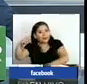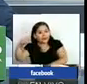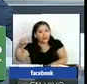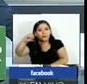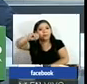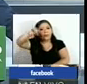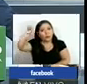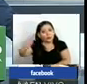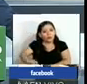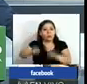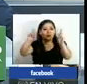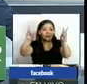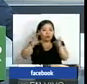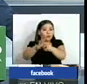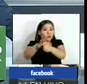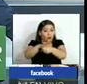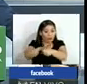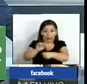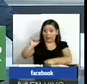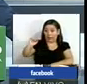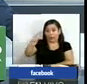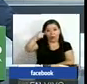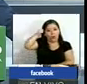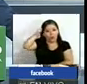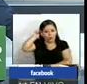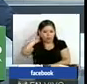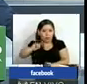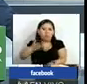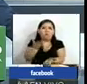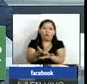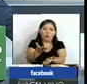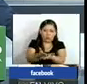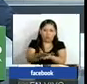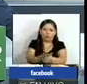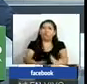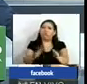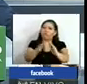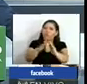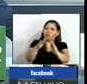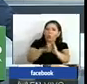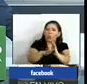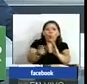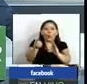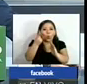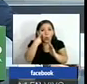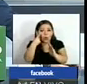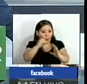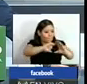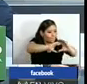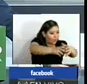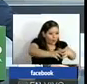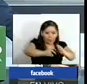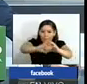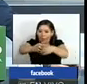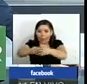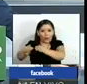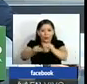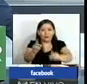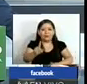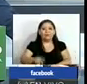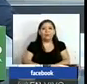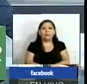600% en casos de COVID-19. El especialista también propone una cuarentena, aunque de manera focalizada, para contrarrestar a este